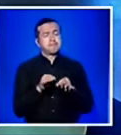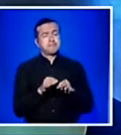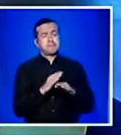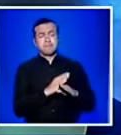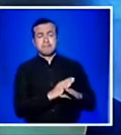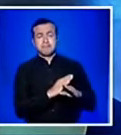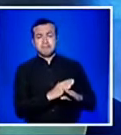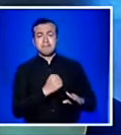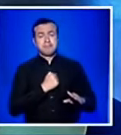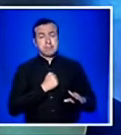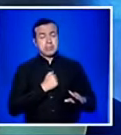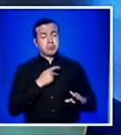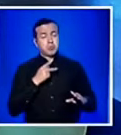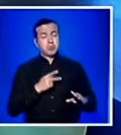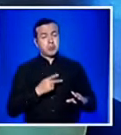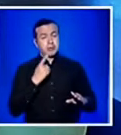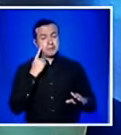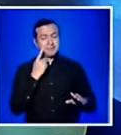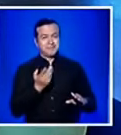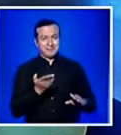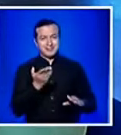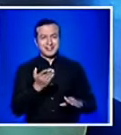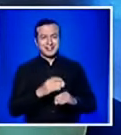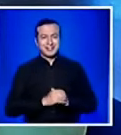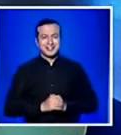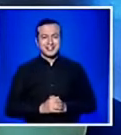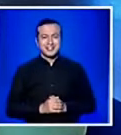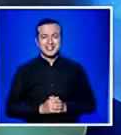y autoprotegerse. Andrea Marín nos cuenta más.